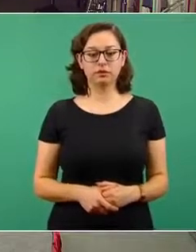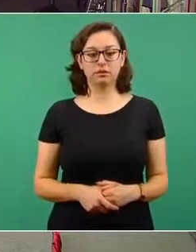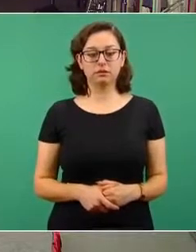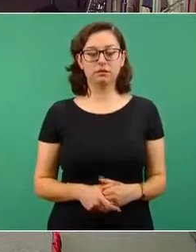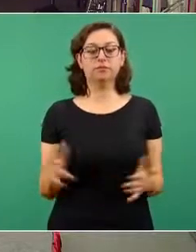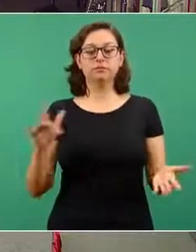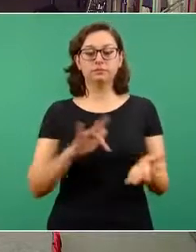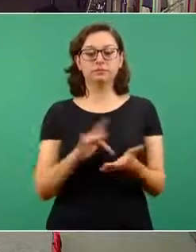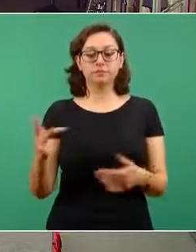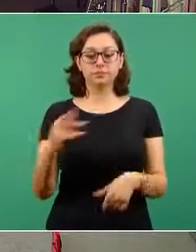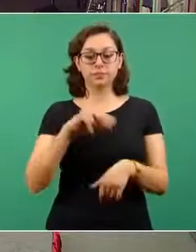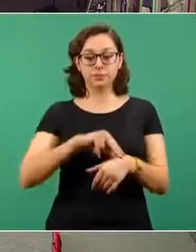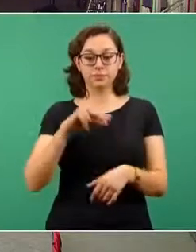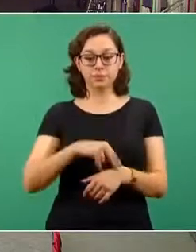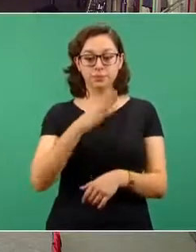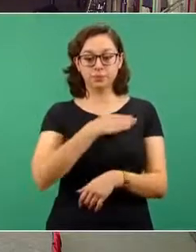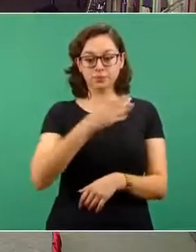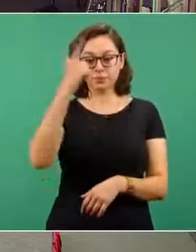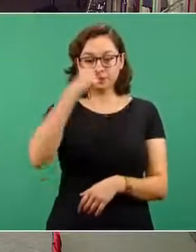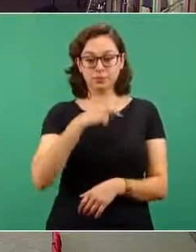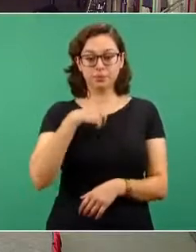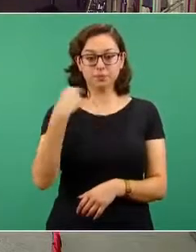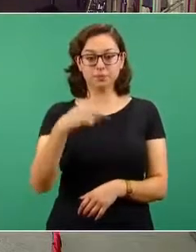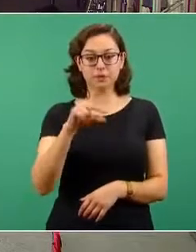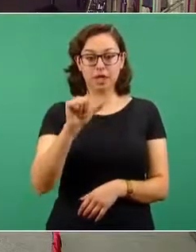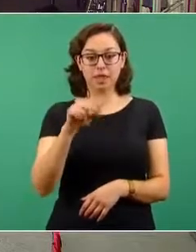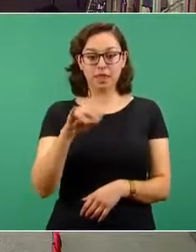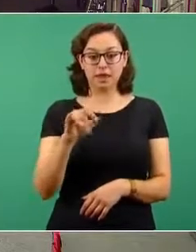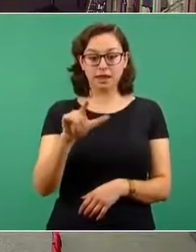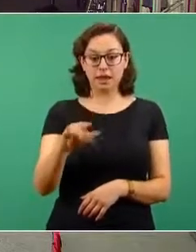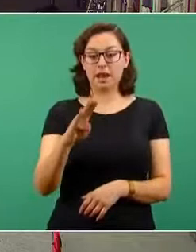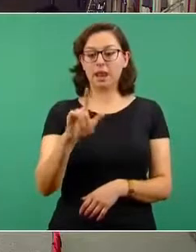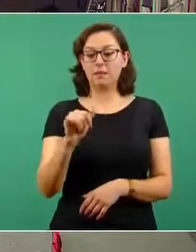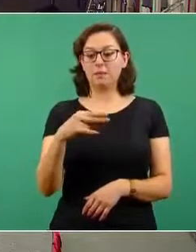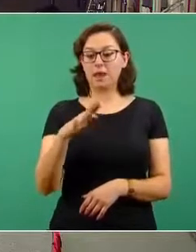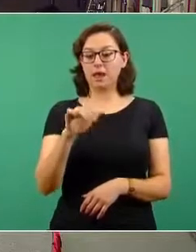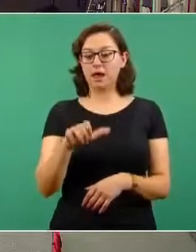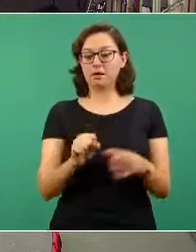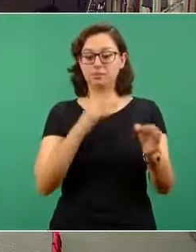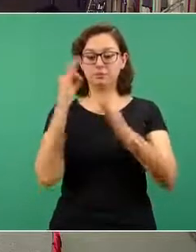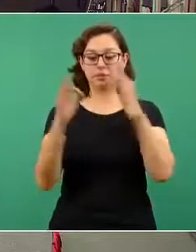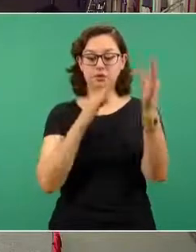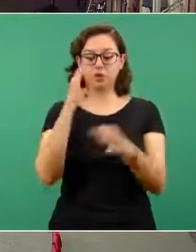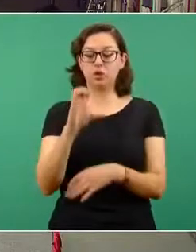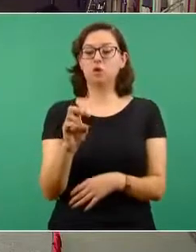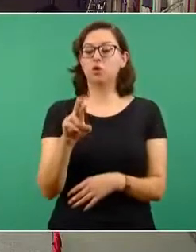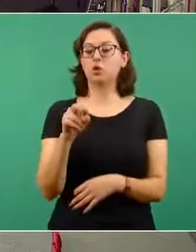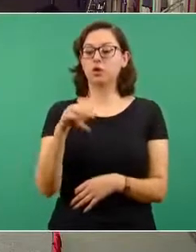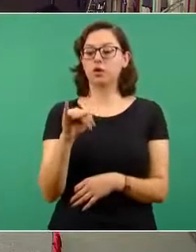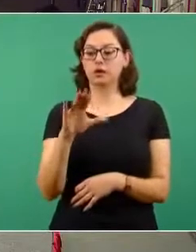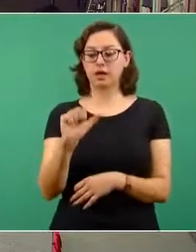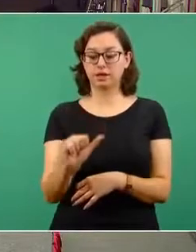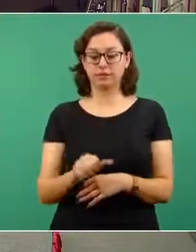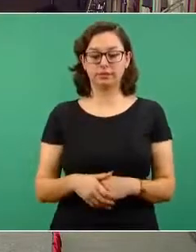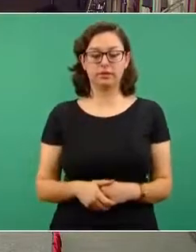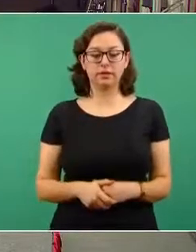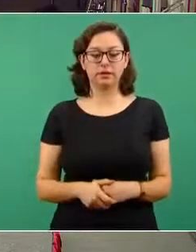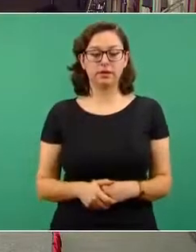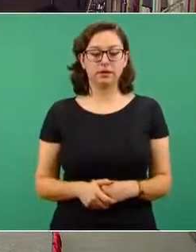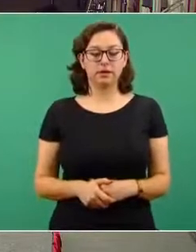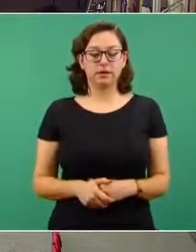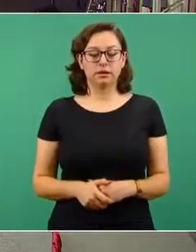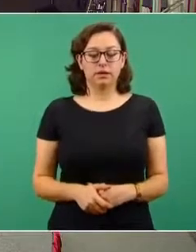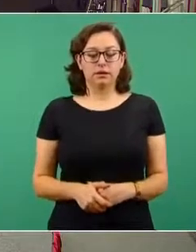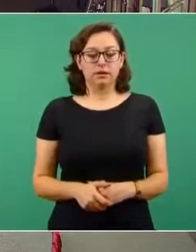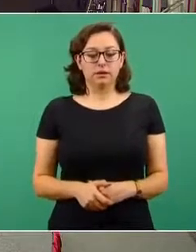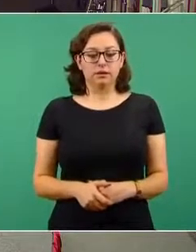Sí, gracias, doctor. Buenas noches. Daniel Blancas, de Crónica. Buenas noches. Mire, le he estado dando seguimiento a el